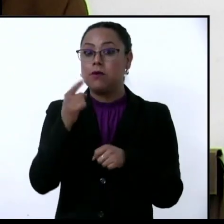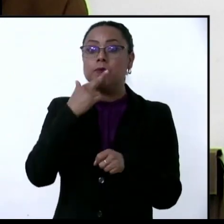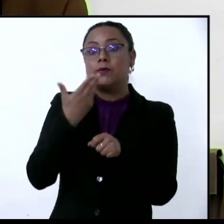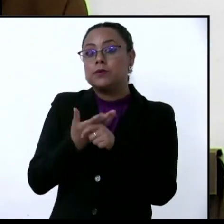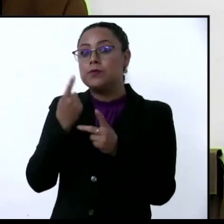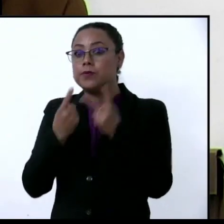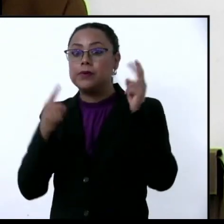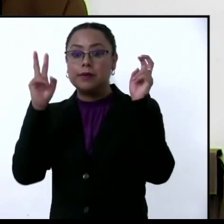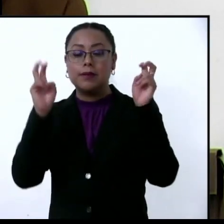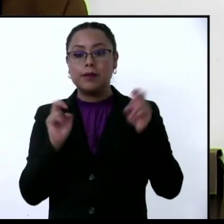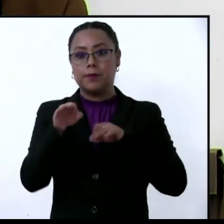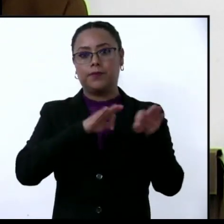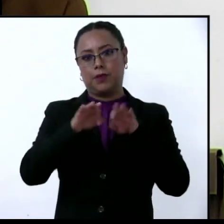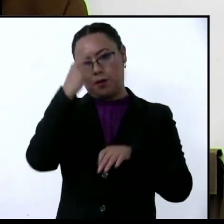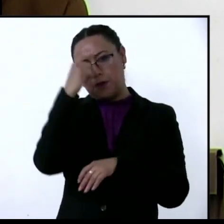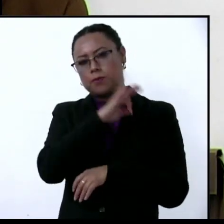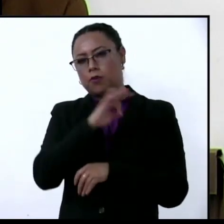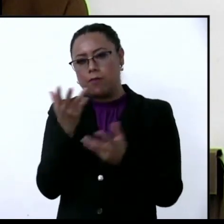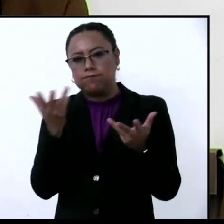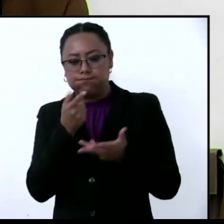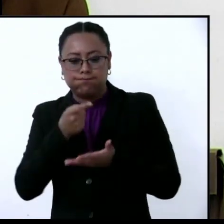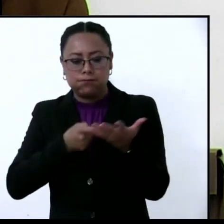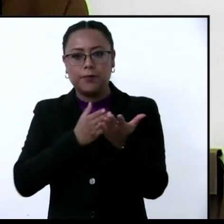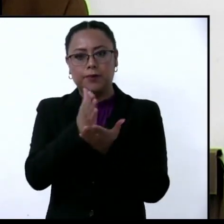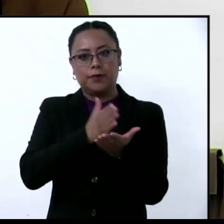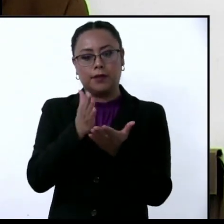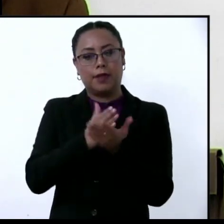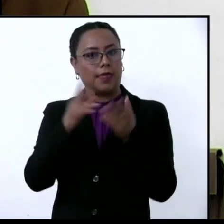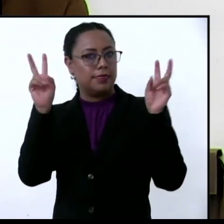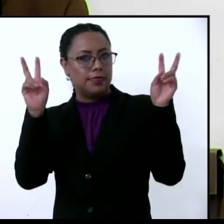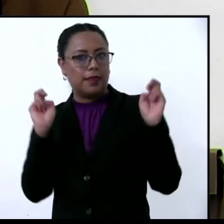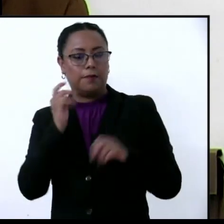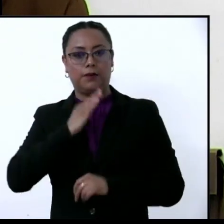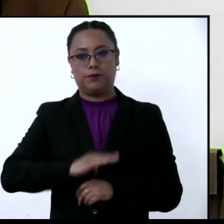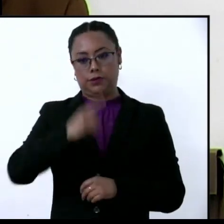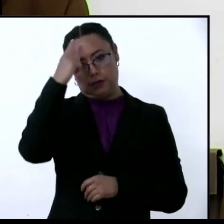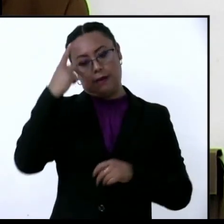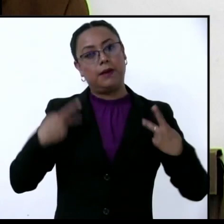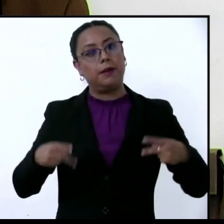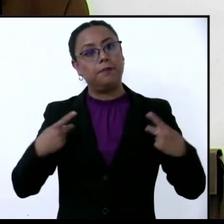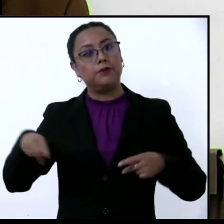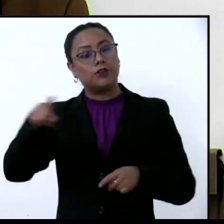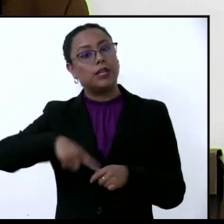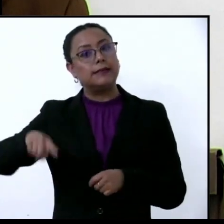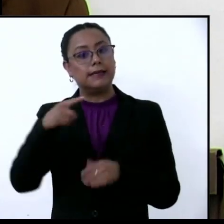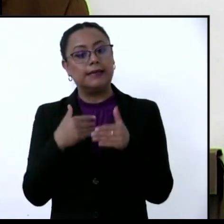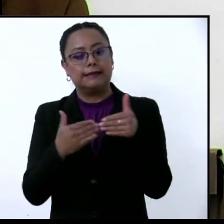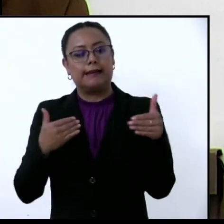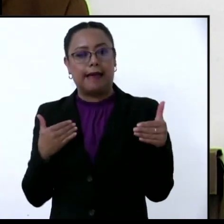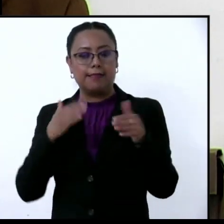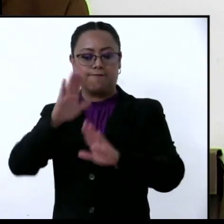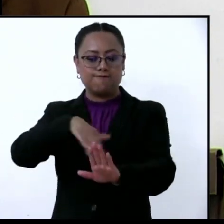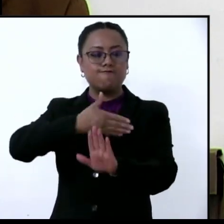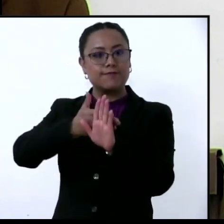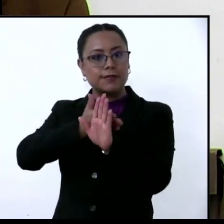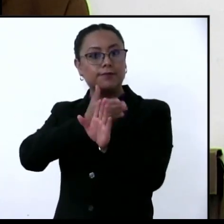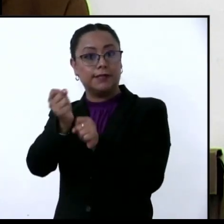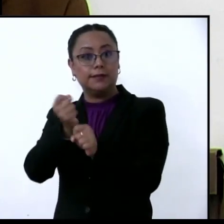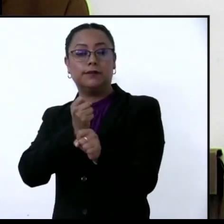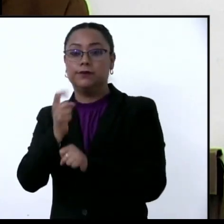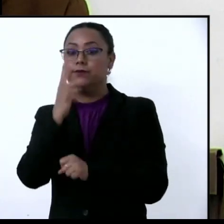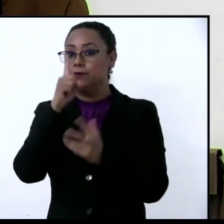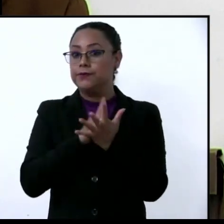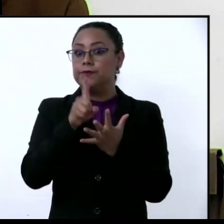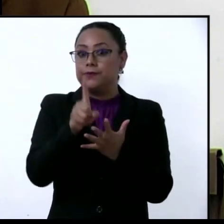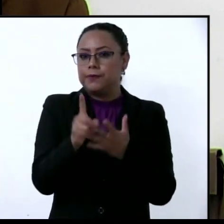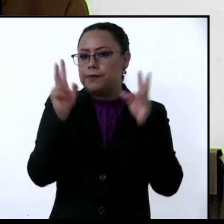generar mejores condiciones de accesibilidad en materia de justicia para las personas que han sido vulneradas en algún derecho en